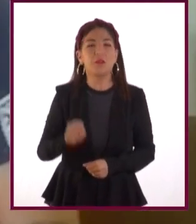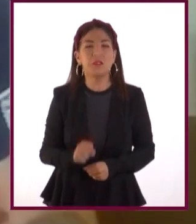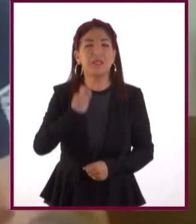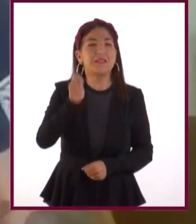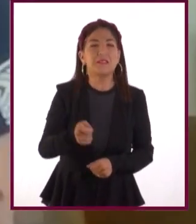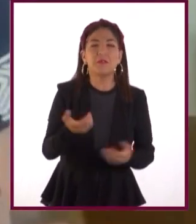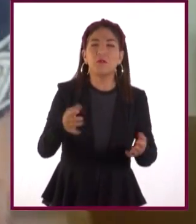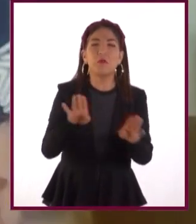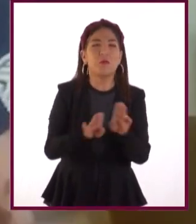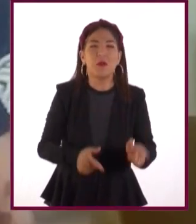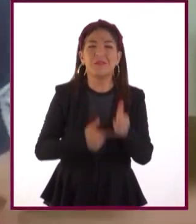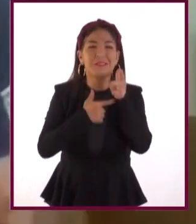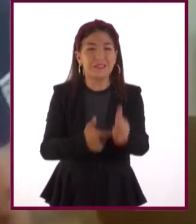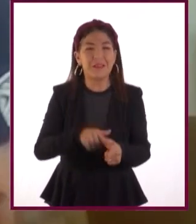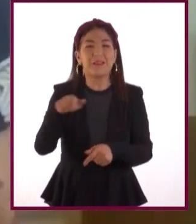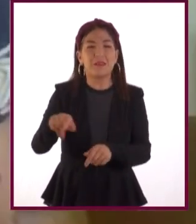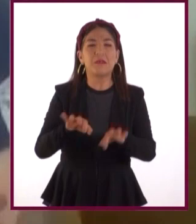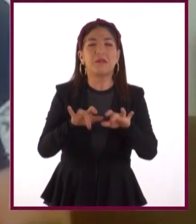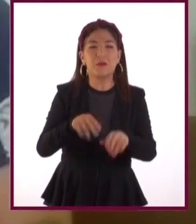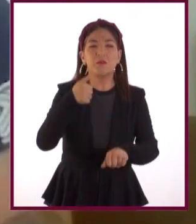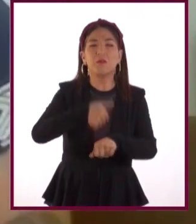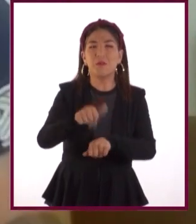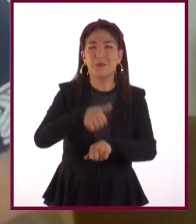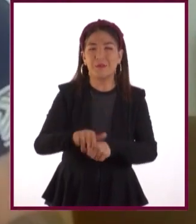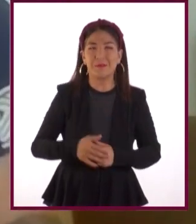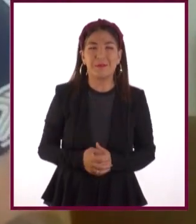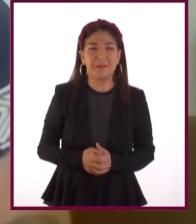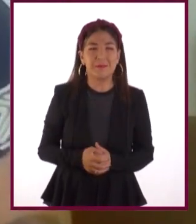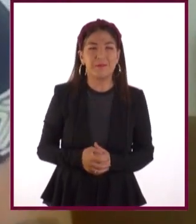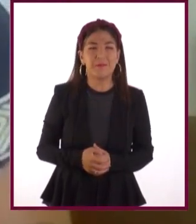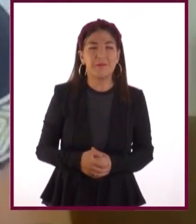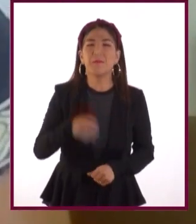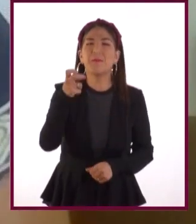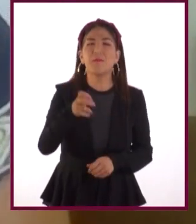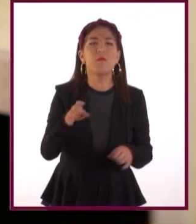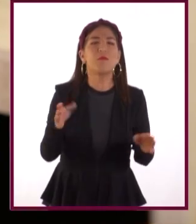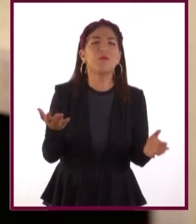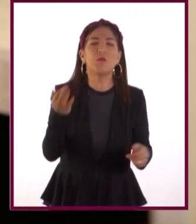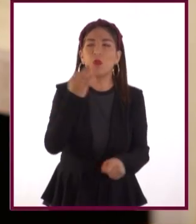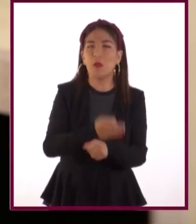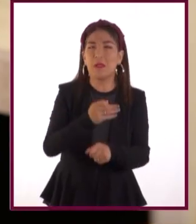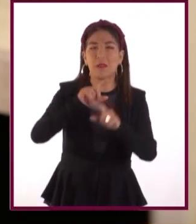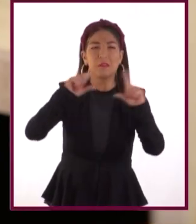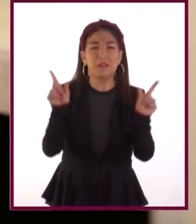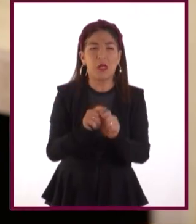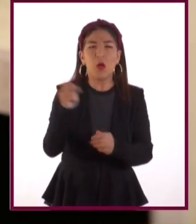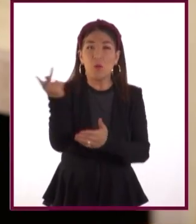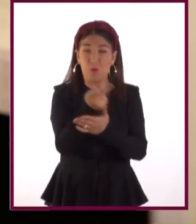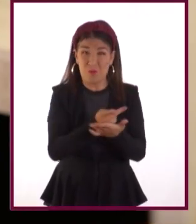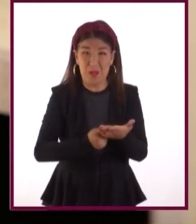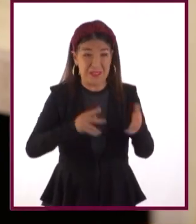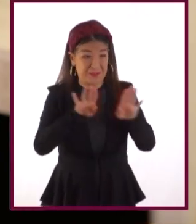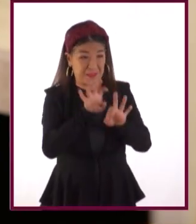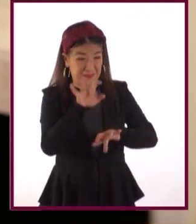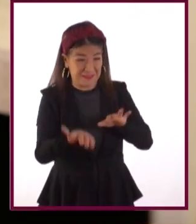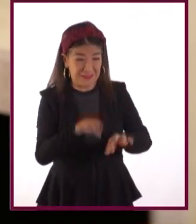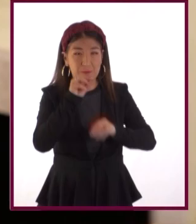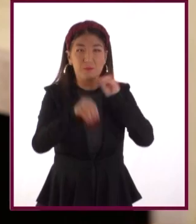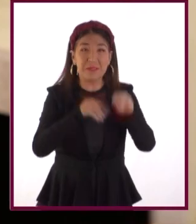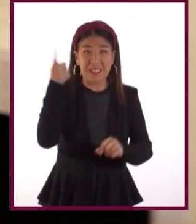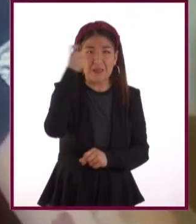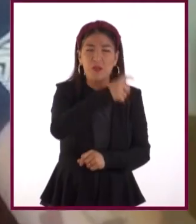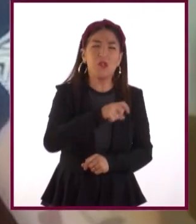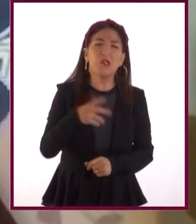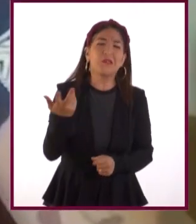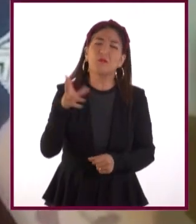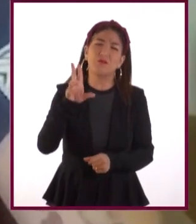esta estructura es una estructura que sigue siendo común en los algoritmos que desarrollamos. En términos generales, ¿programar es